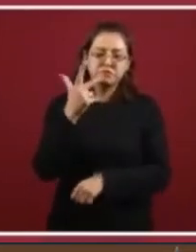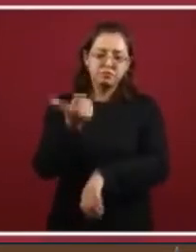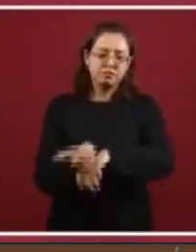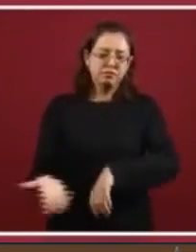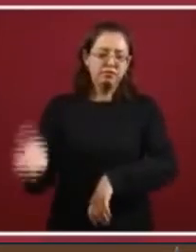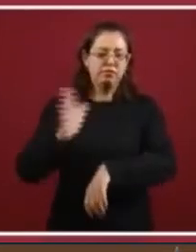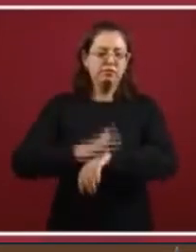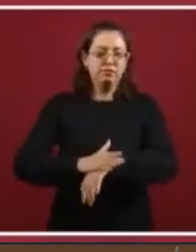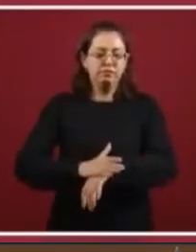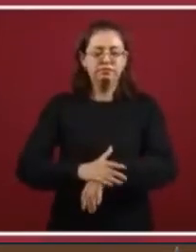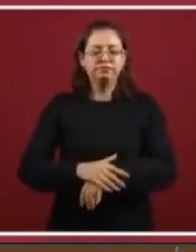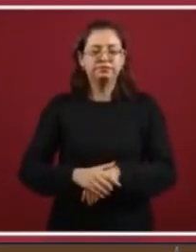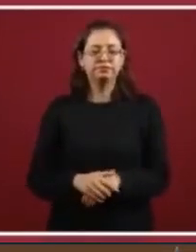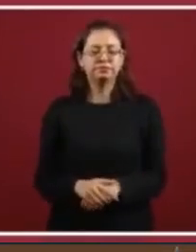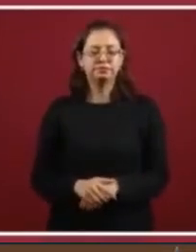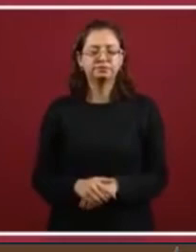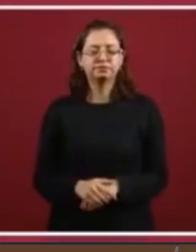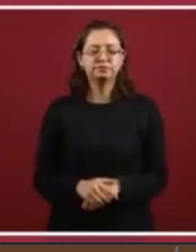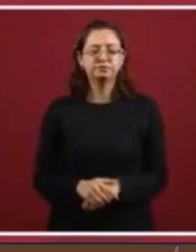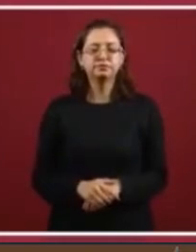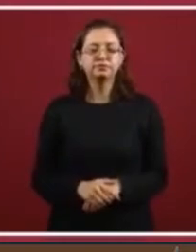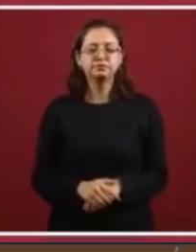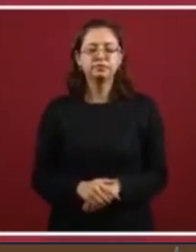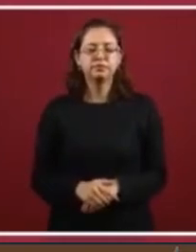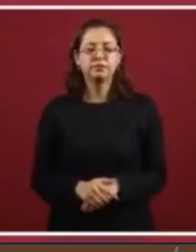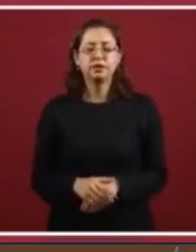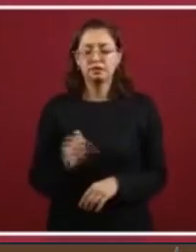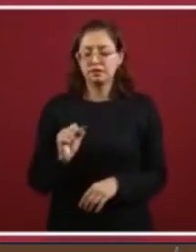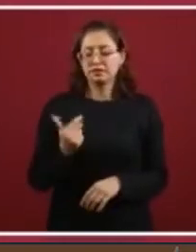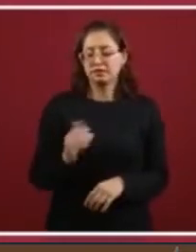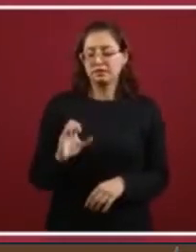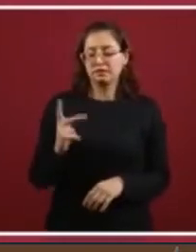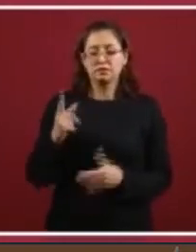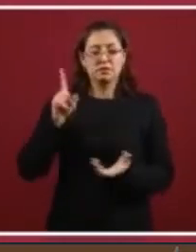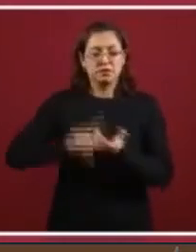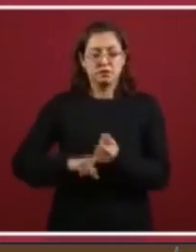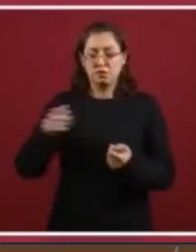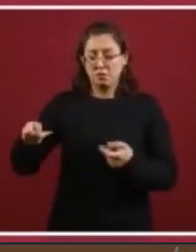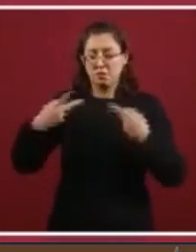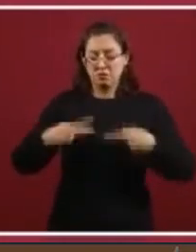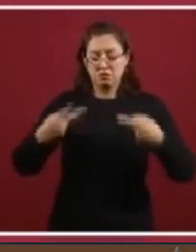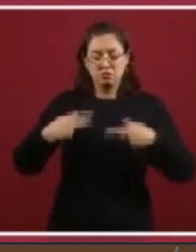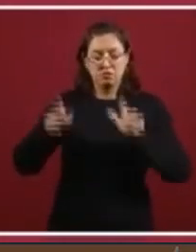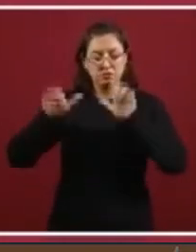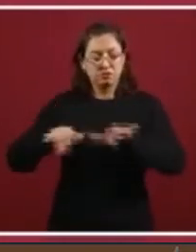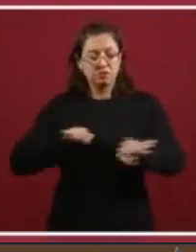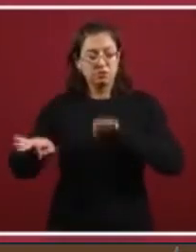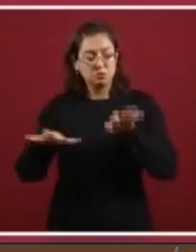son muy buenos los técnicos de hacienda profesionales